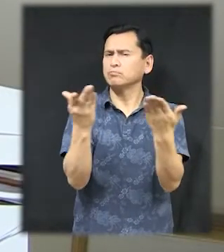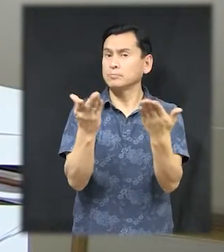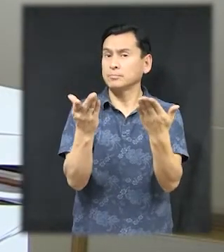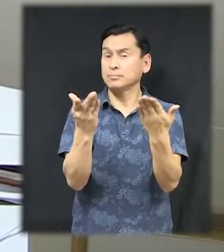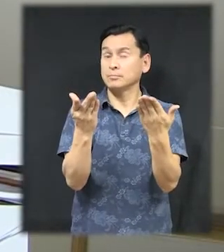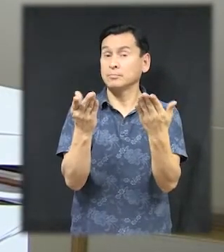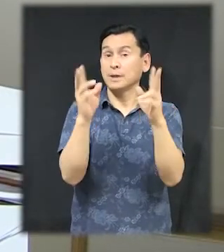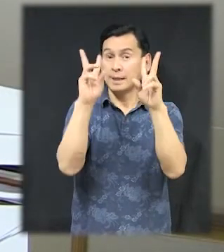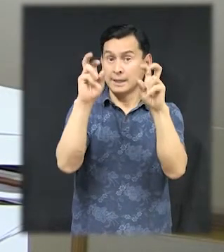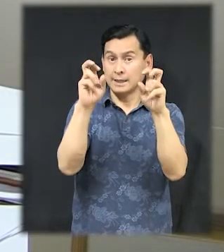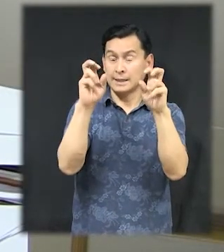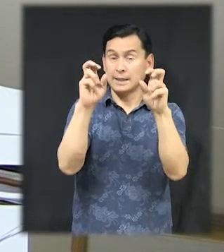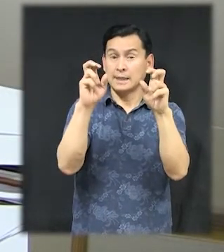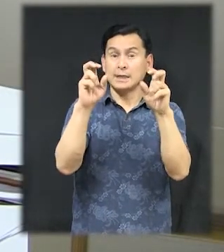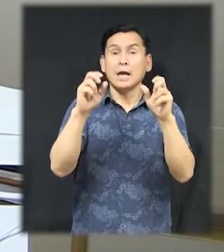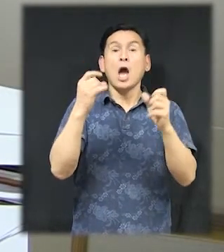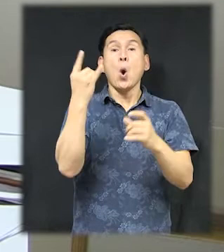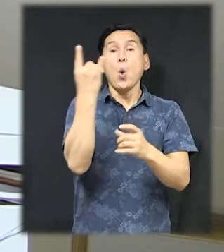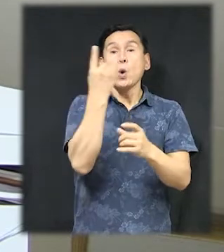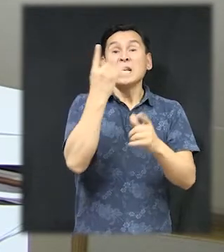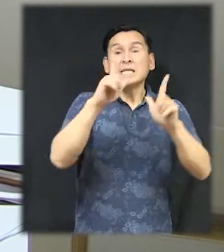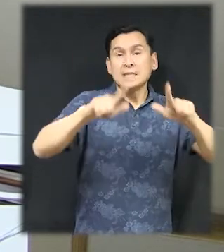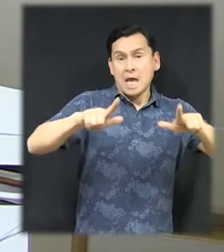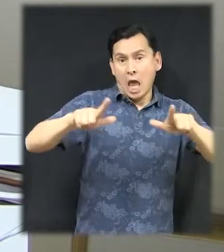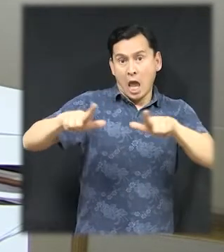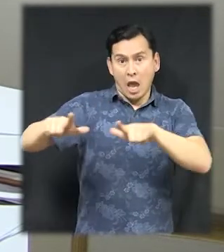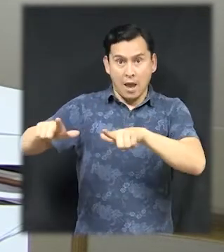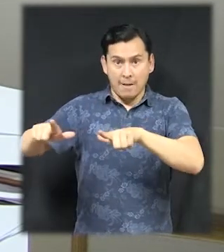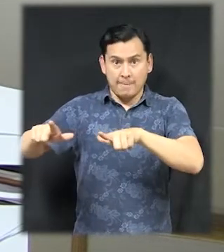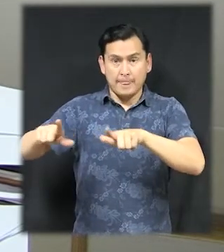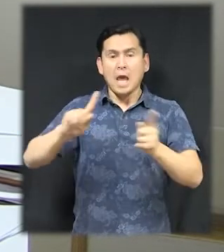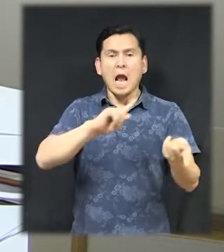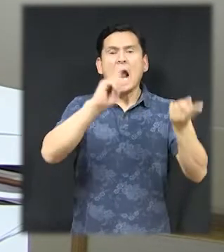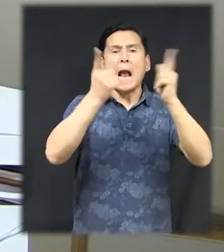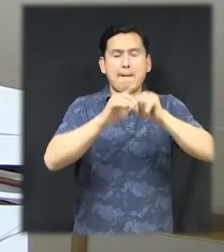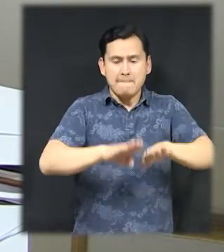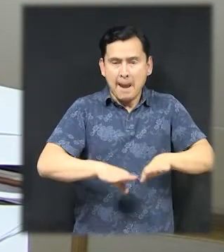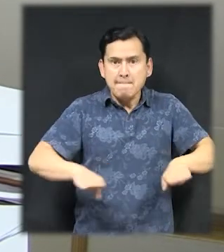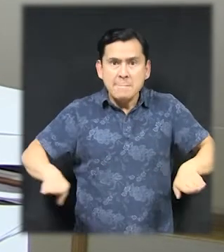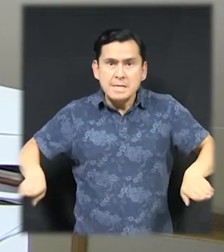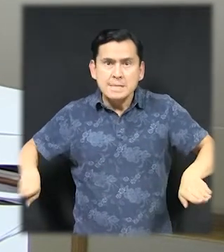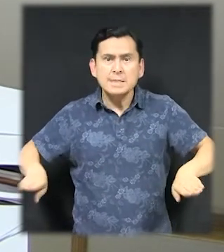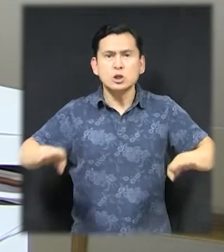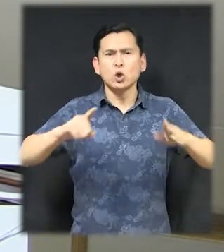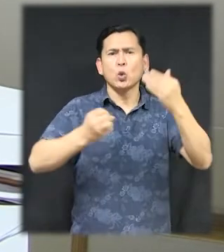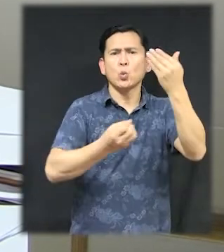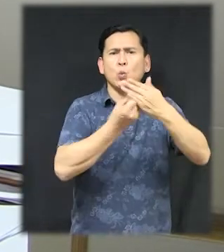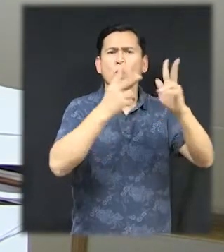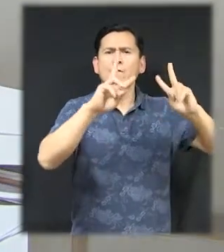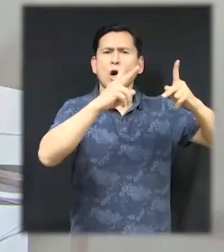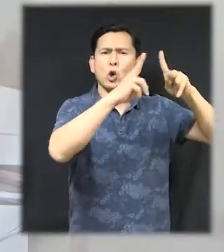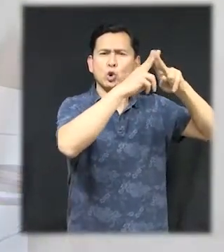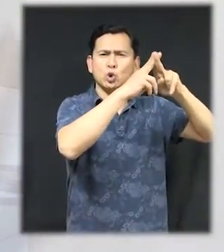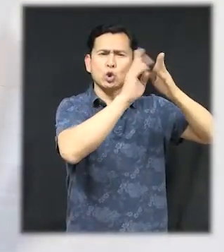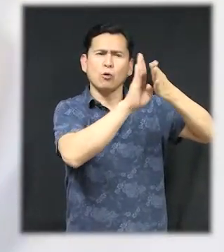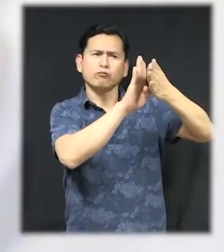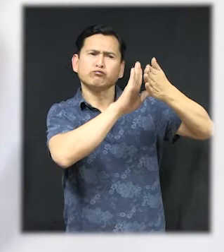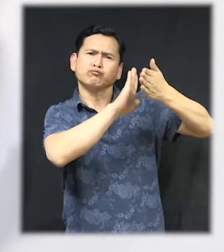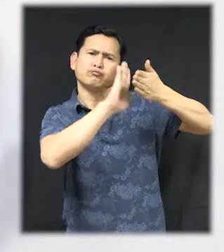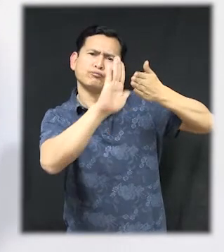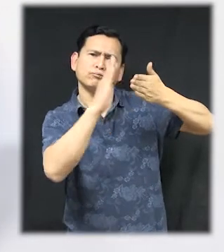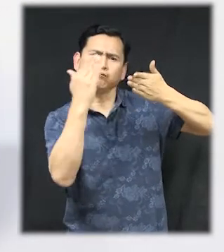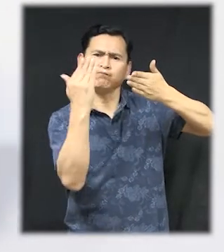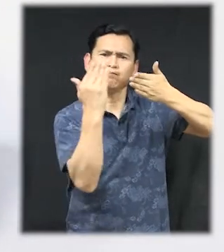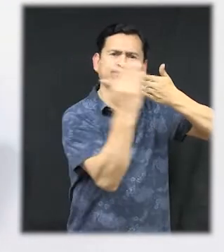sellos permiten generar algún tipo de aislamiento también con apoyo de sistemas de ventilación que tuvieron que ser construidos. Quienes